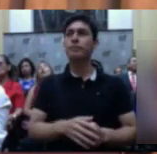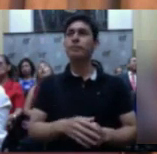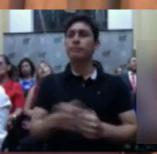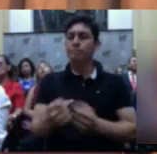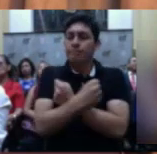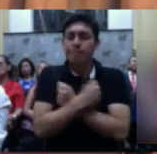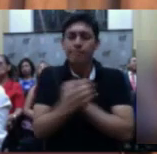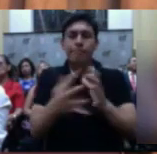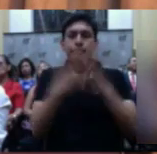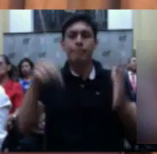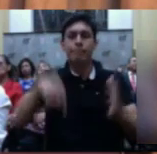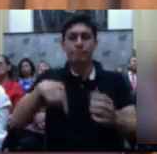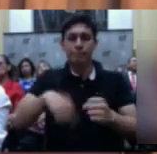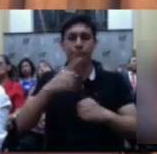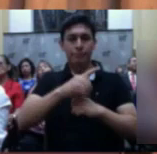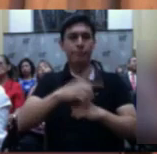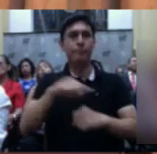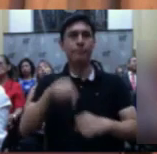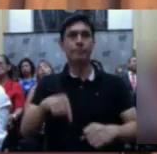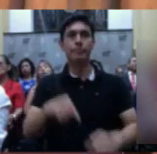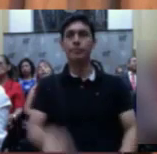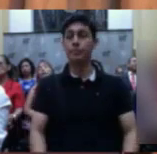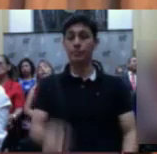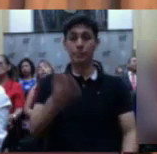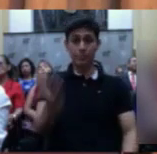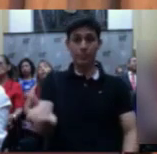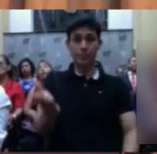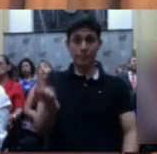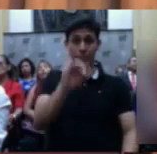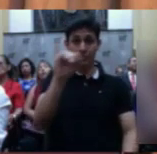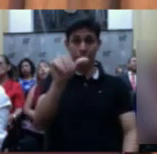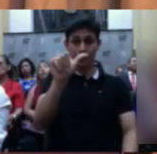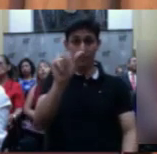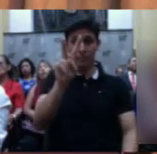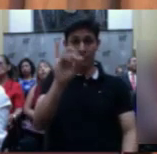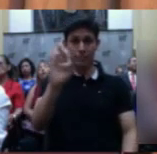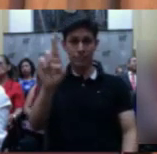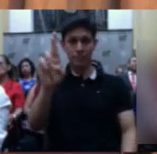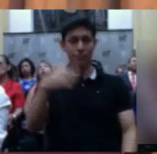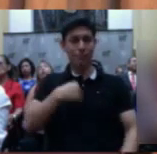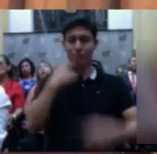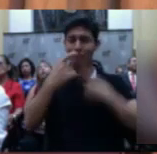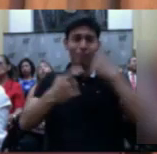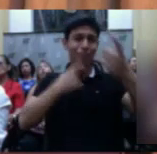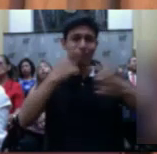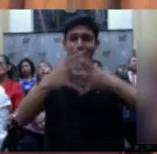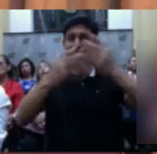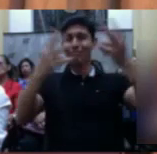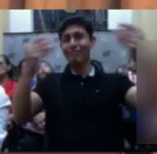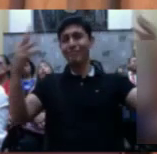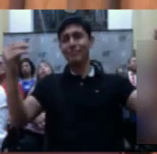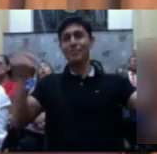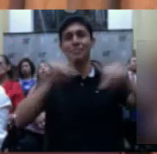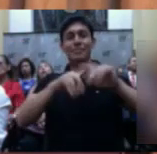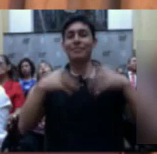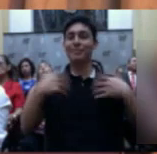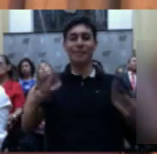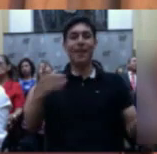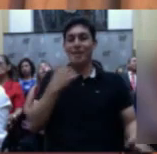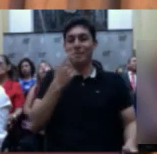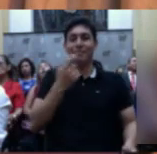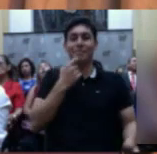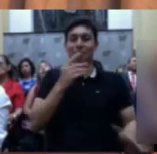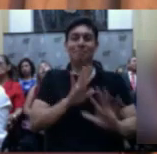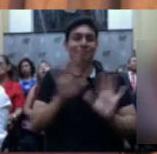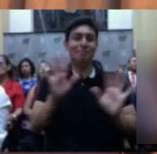distrito. De Javier podría decir muchas cosas, pero creo que ya se ha dicho casi todo, y